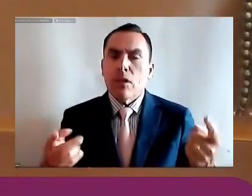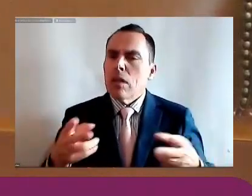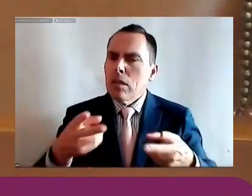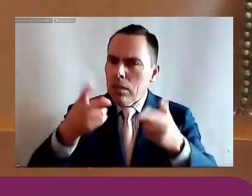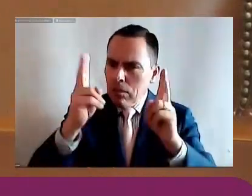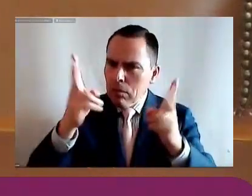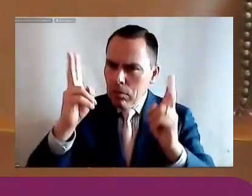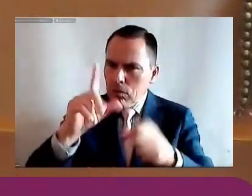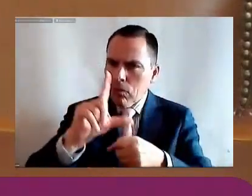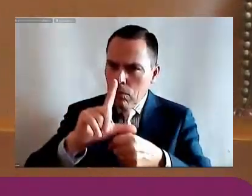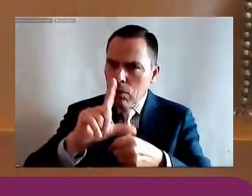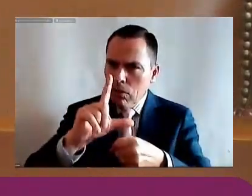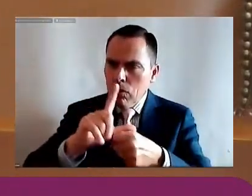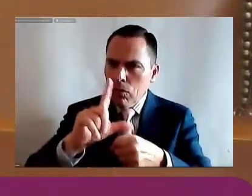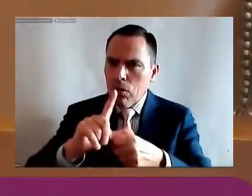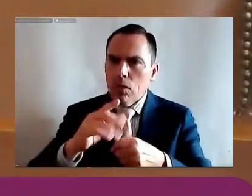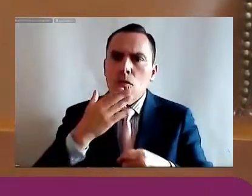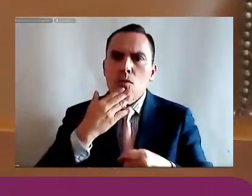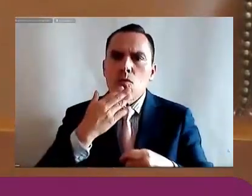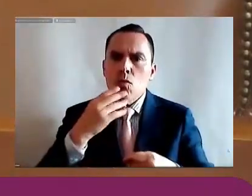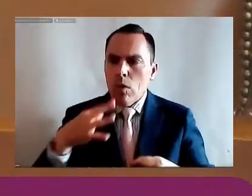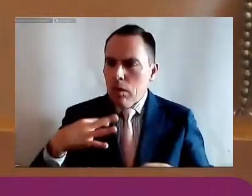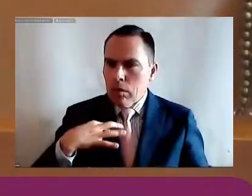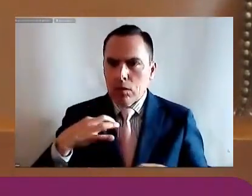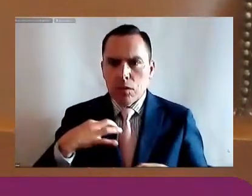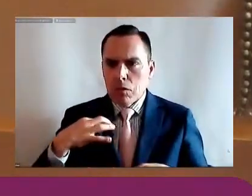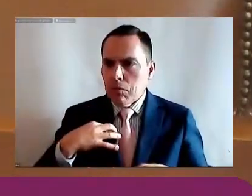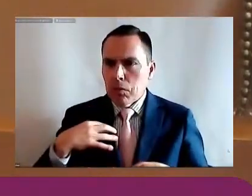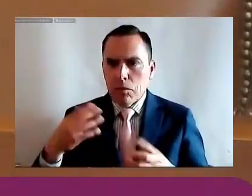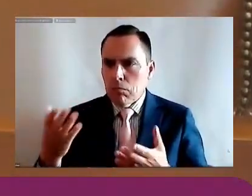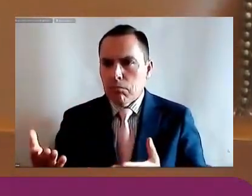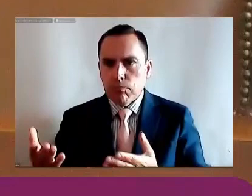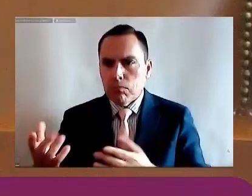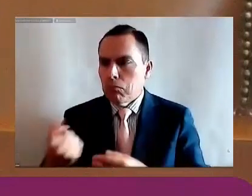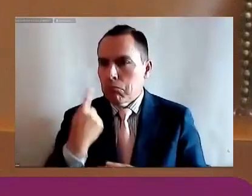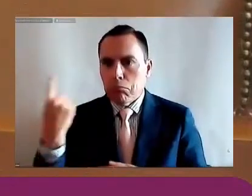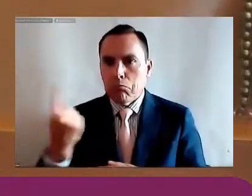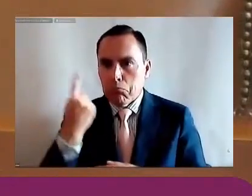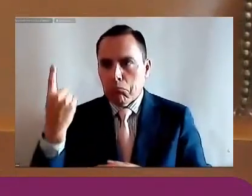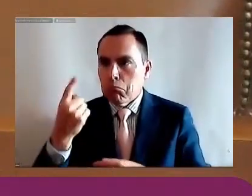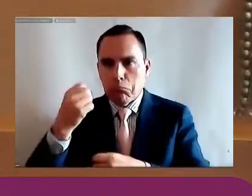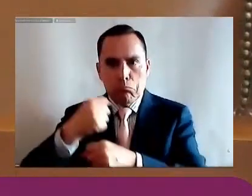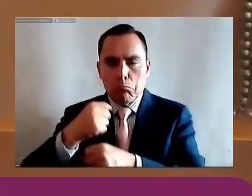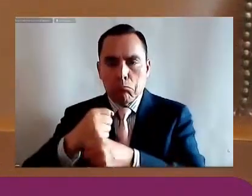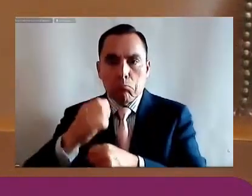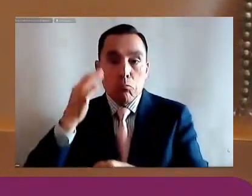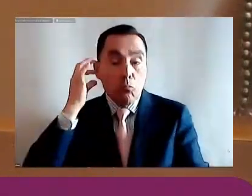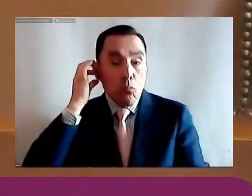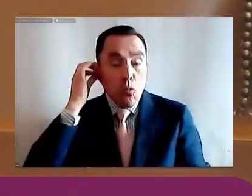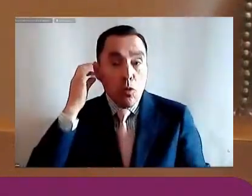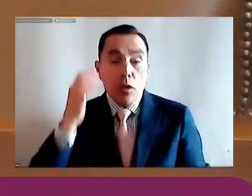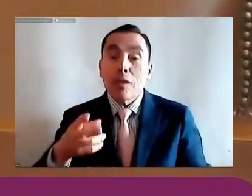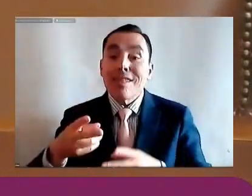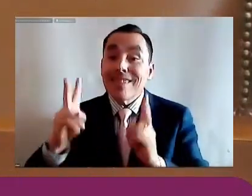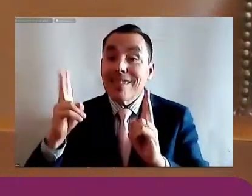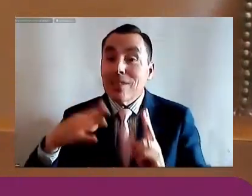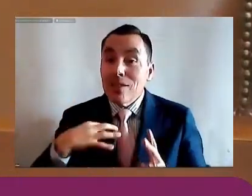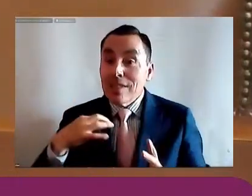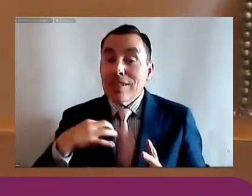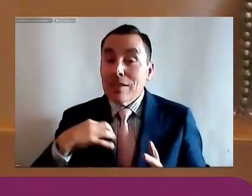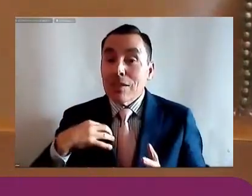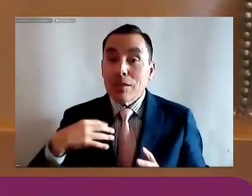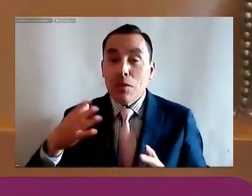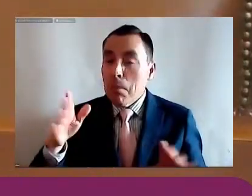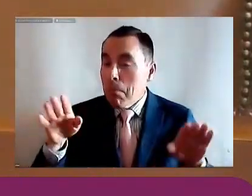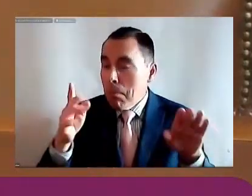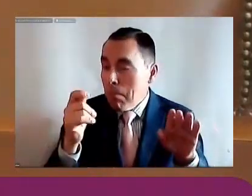se escinde del derecho civil para ser una rama autónoma, dentro del derecho civil, el derecho más parecido al derecho del